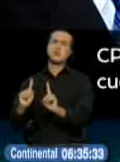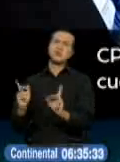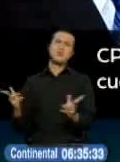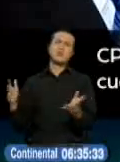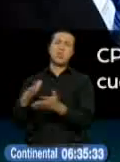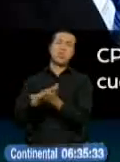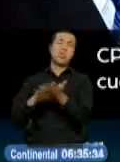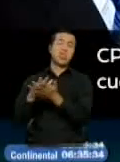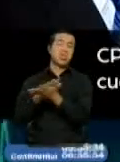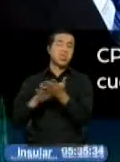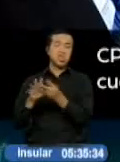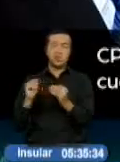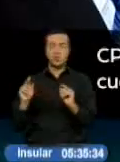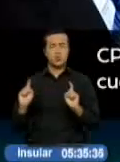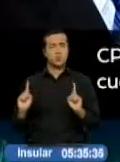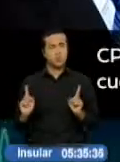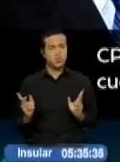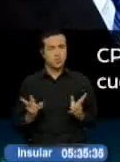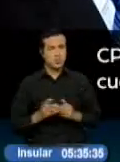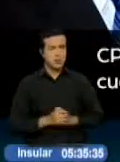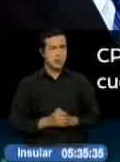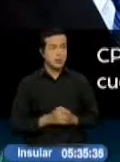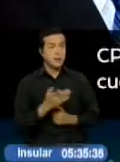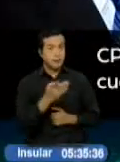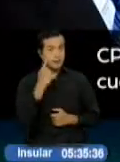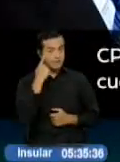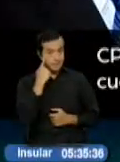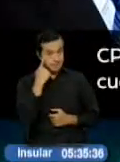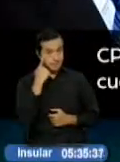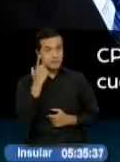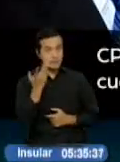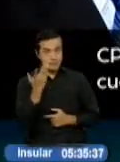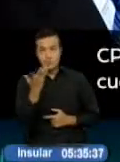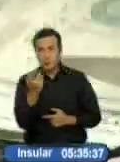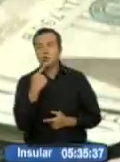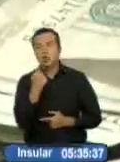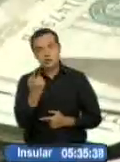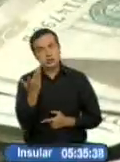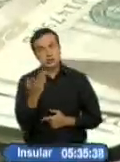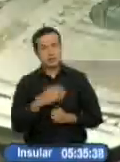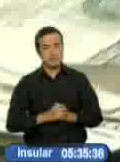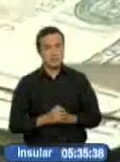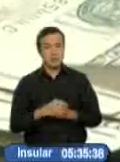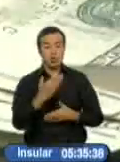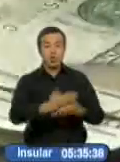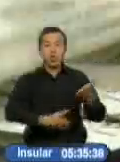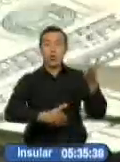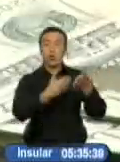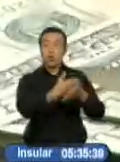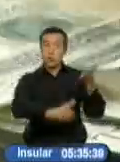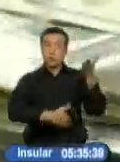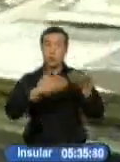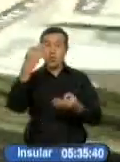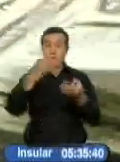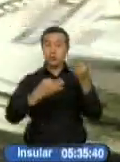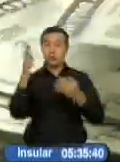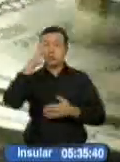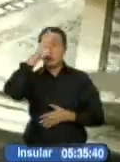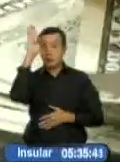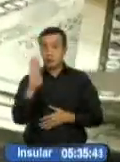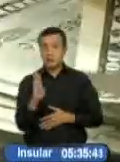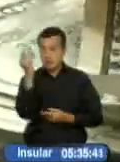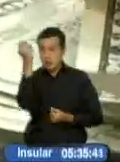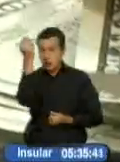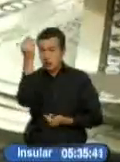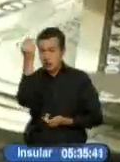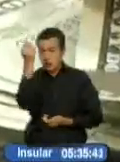lío, o sea, no. Pero a veces me decía, mira, sí. Según los documentos de la justicia brasilera, la entrega del